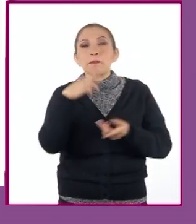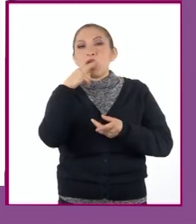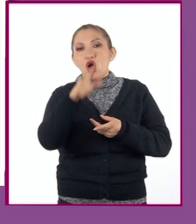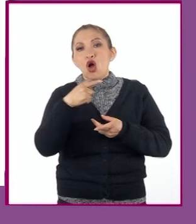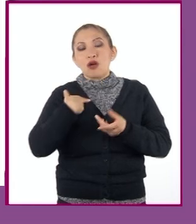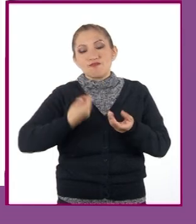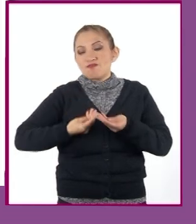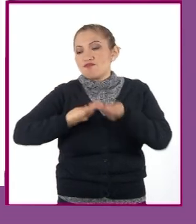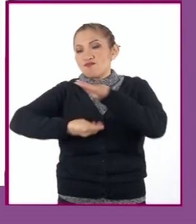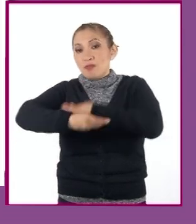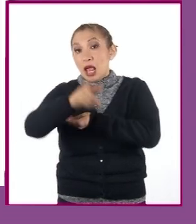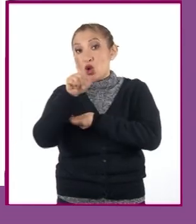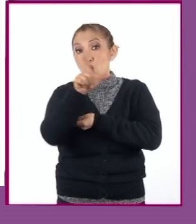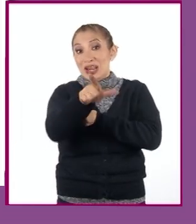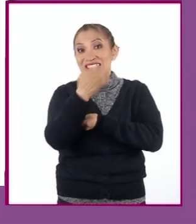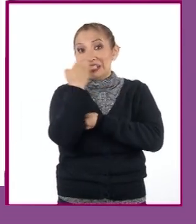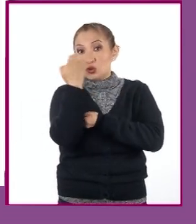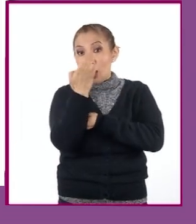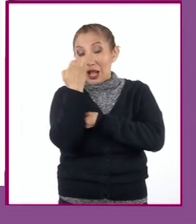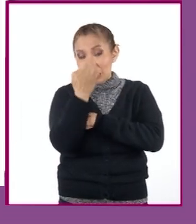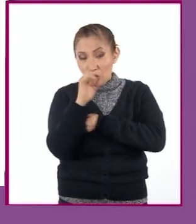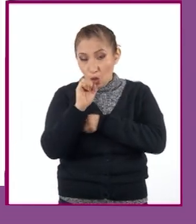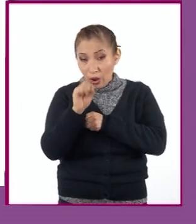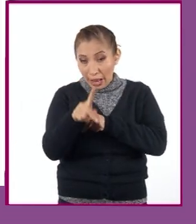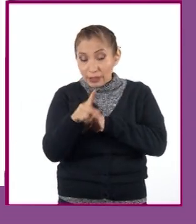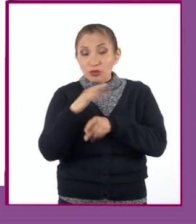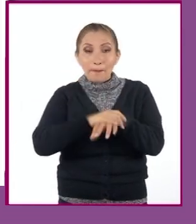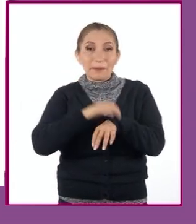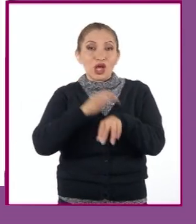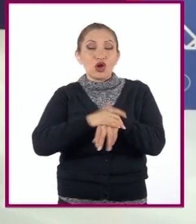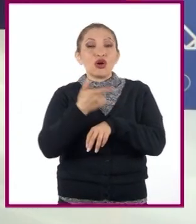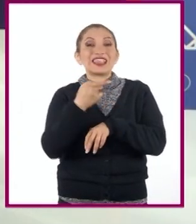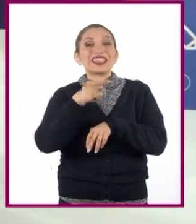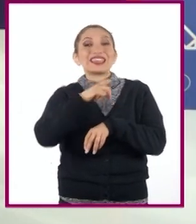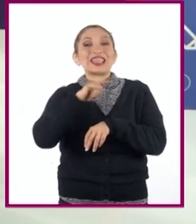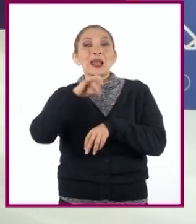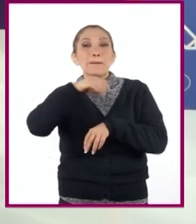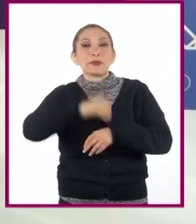las intercambiamos el lunes en la escuela. ¿Te late? Tu amigo Guillermo.